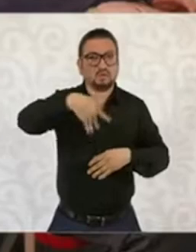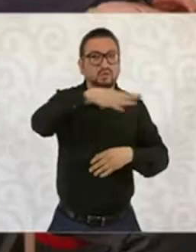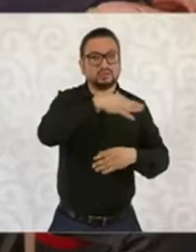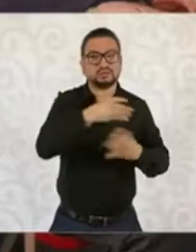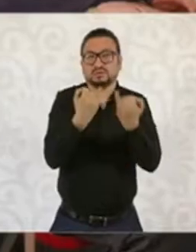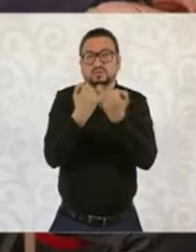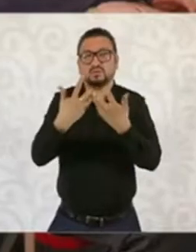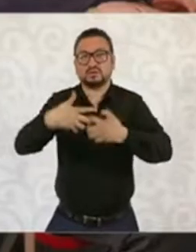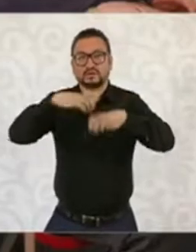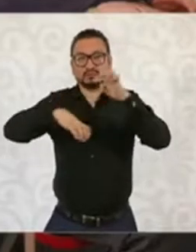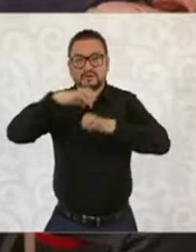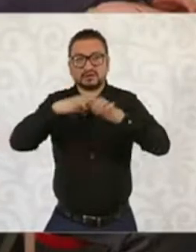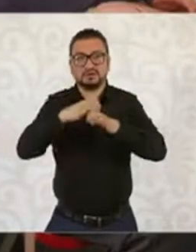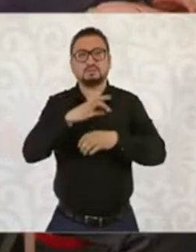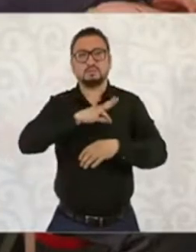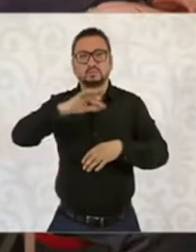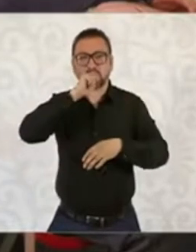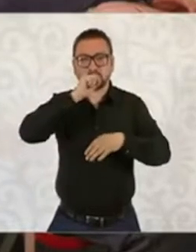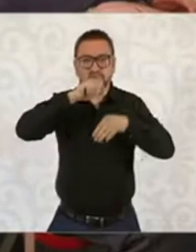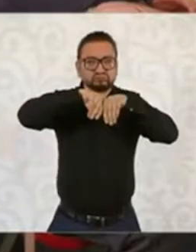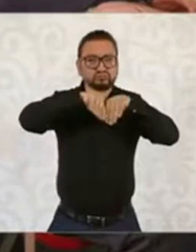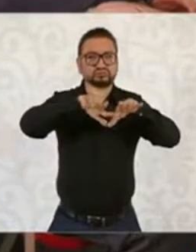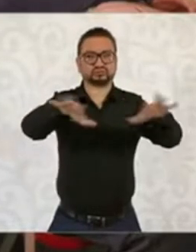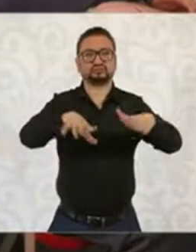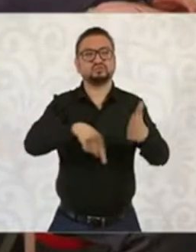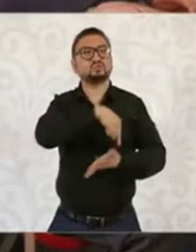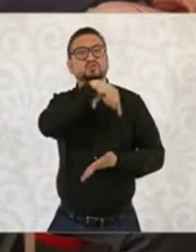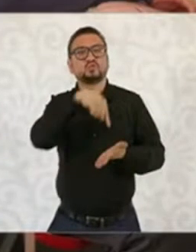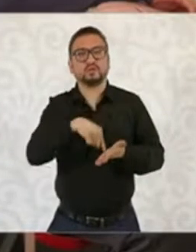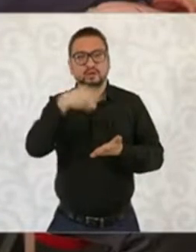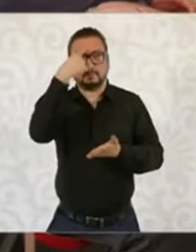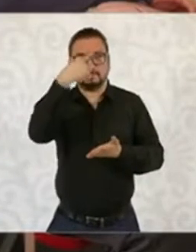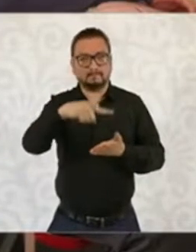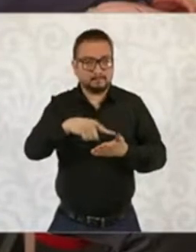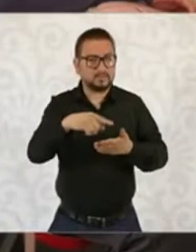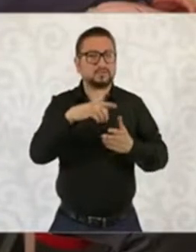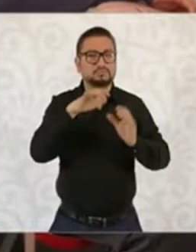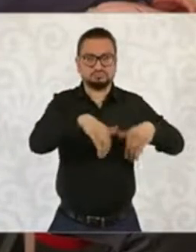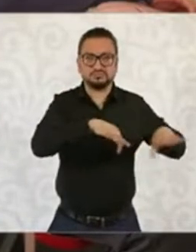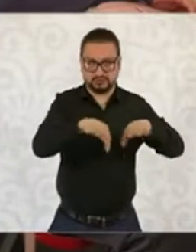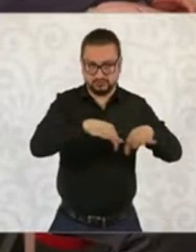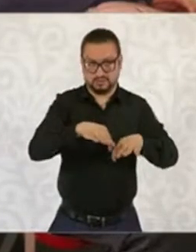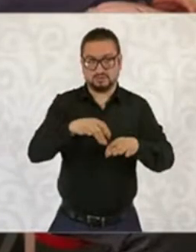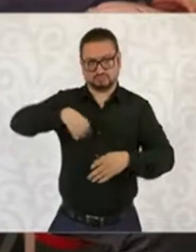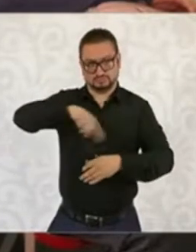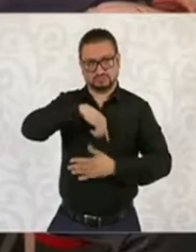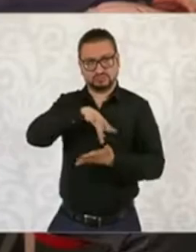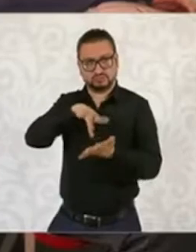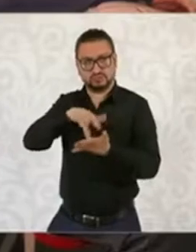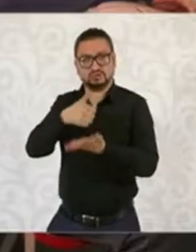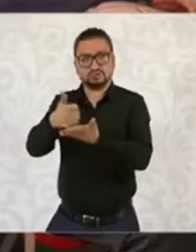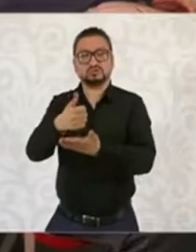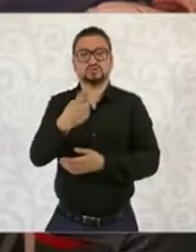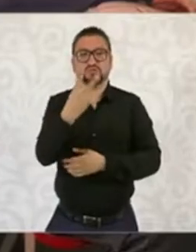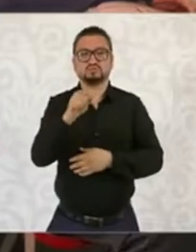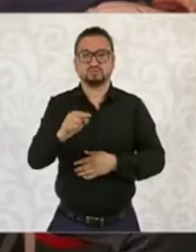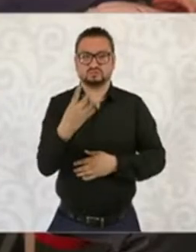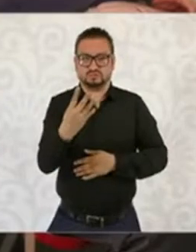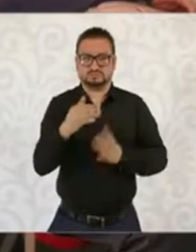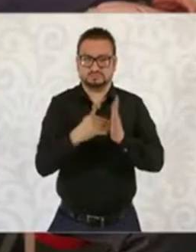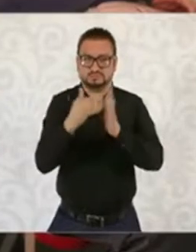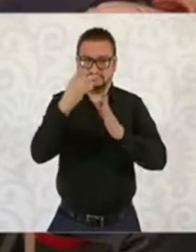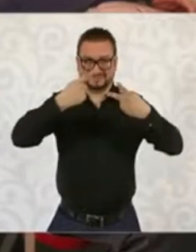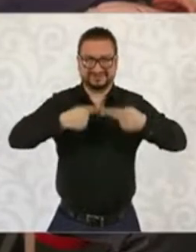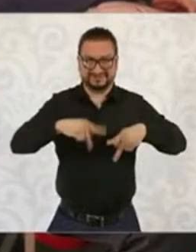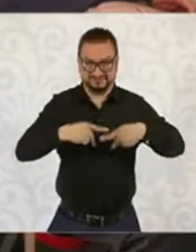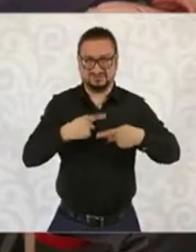las empresas que puedan publicar justamente los espacios que ofertan, pues hemos contribuido a que 2,4 millones de